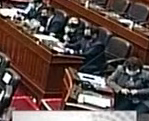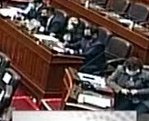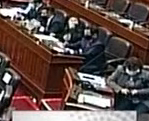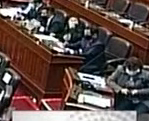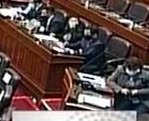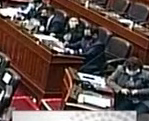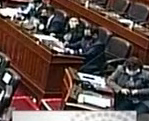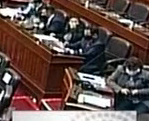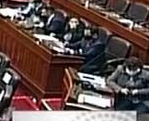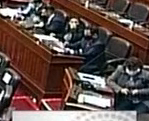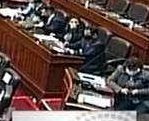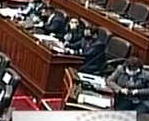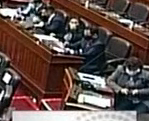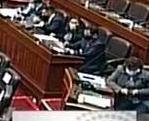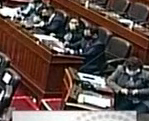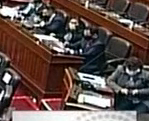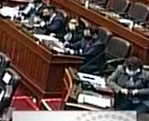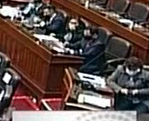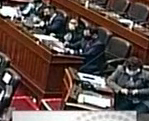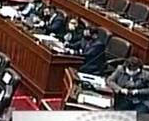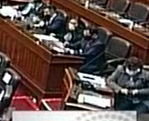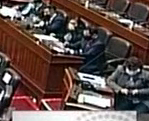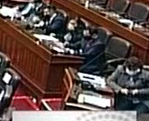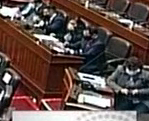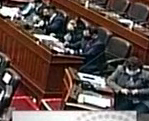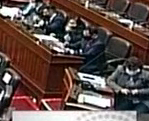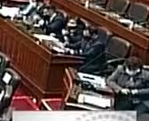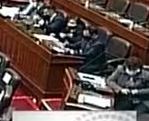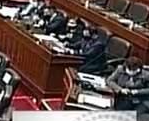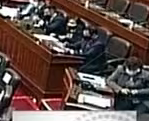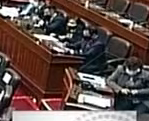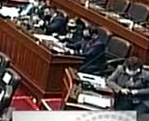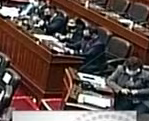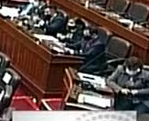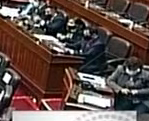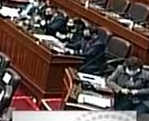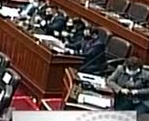Del Carmen Alba ha suspendido la sesión por breve término.